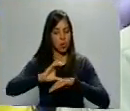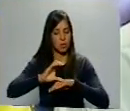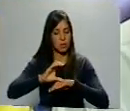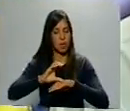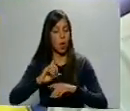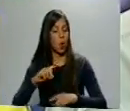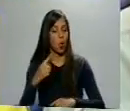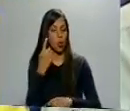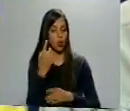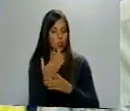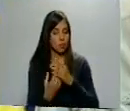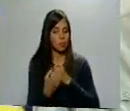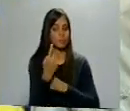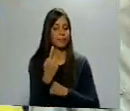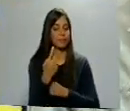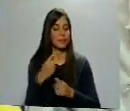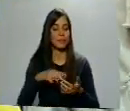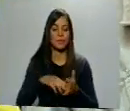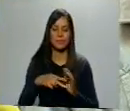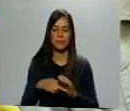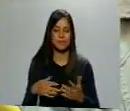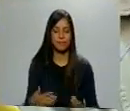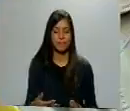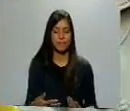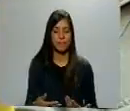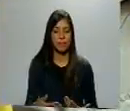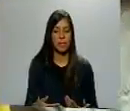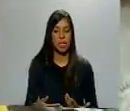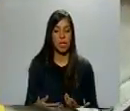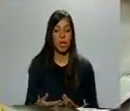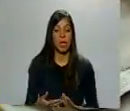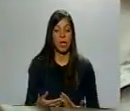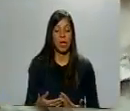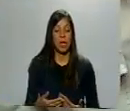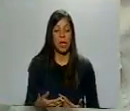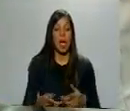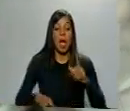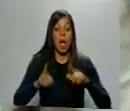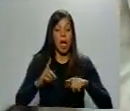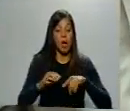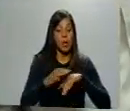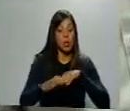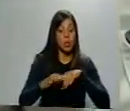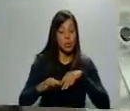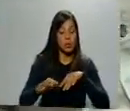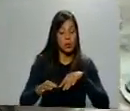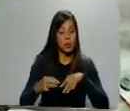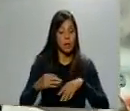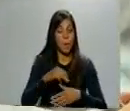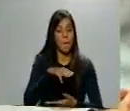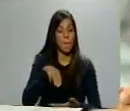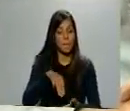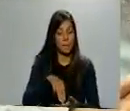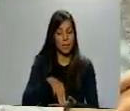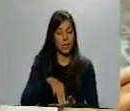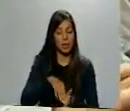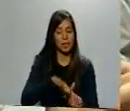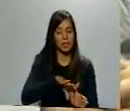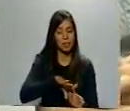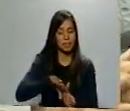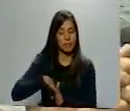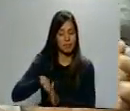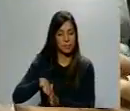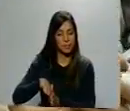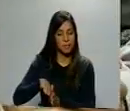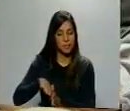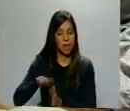entidad. Eso implicaba despojar algunos municipios del Estado Miranda. Había que quitarle